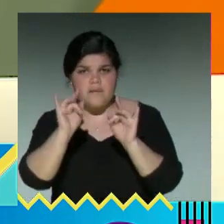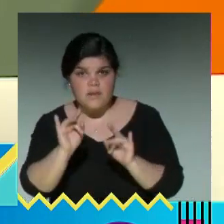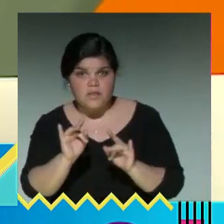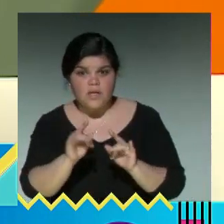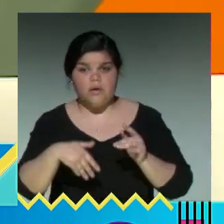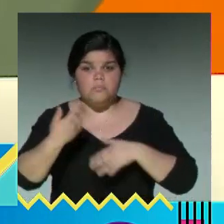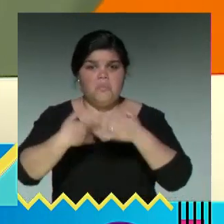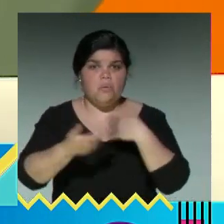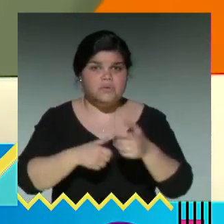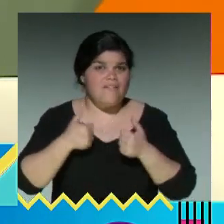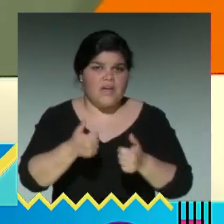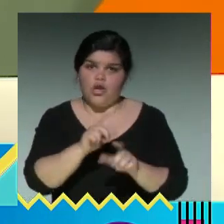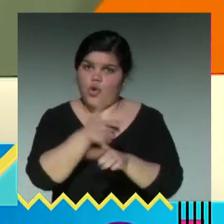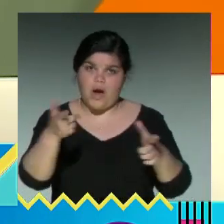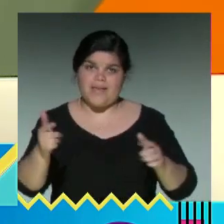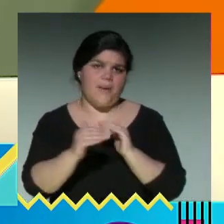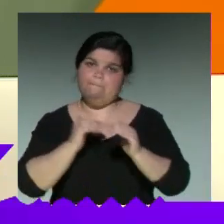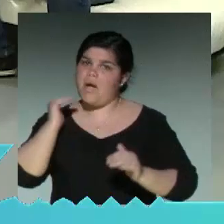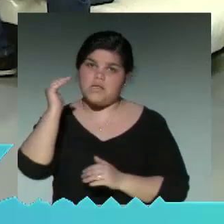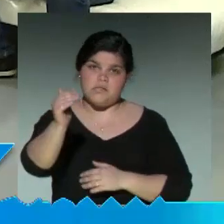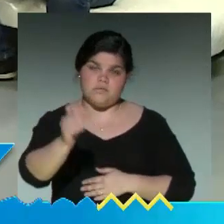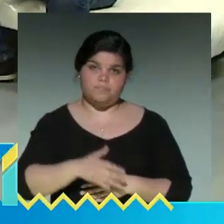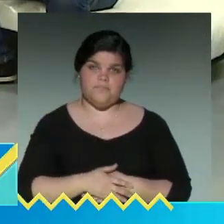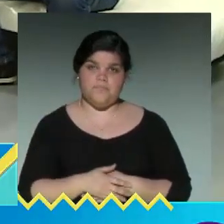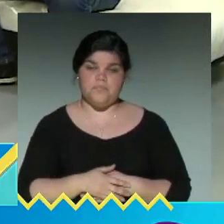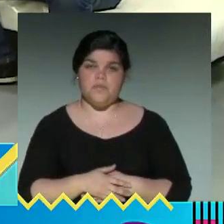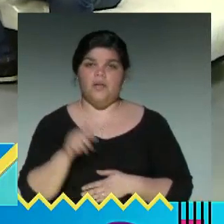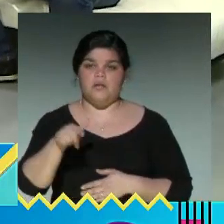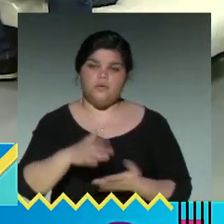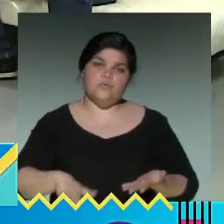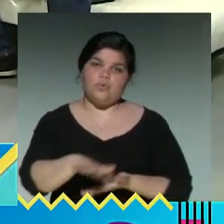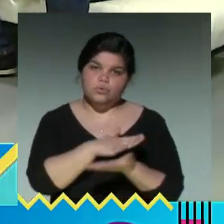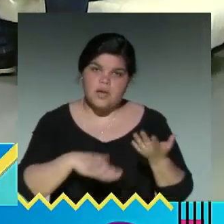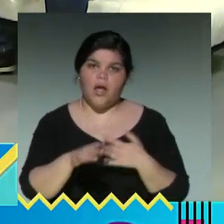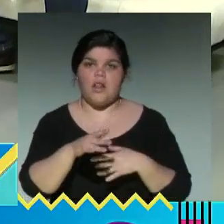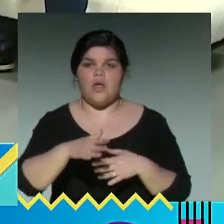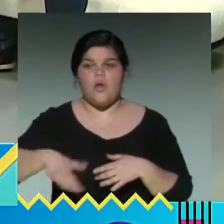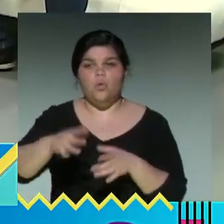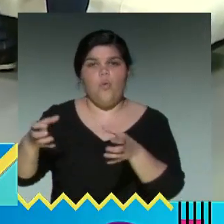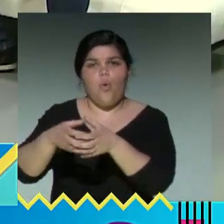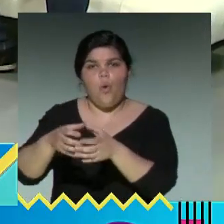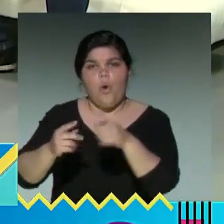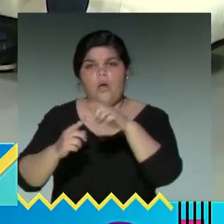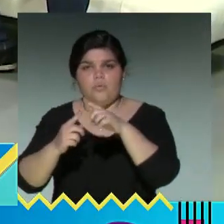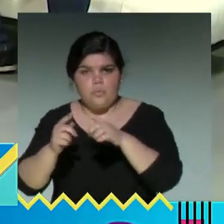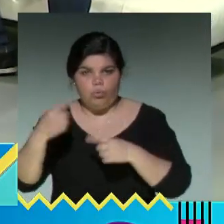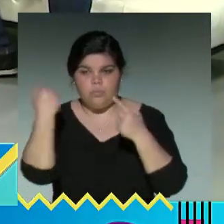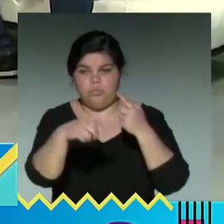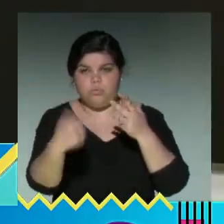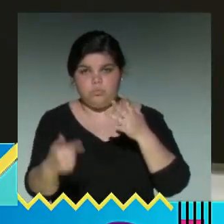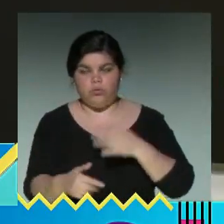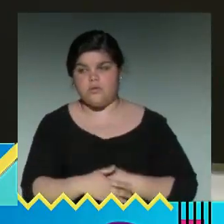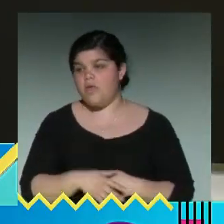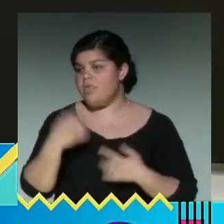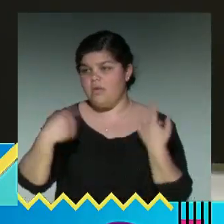productiva, sino que excede lo productivo. Está en juego lo social, lo institucional. Sí, multifactores, ¿no?